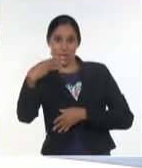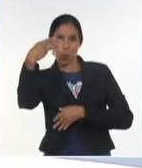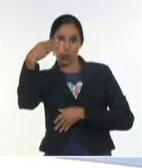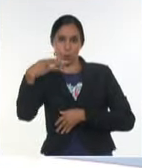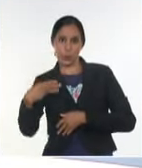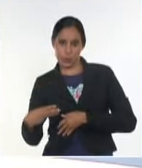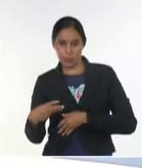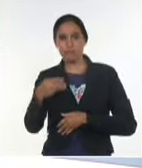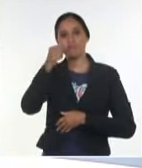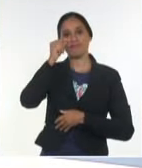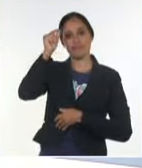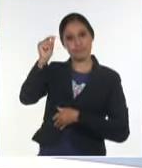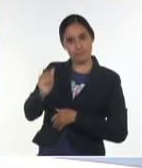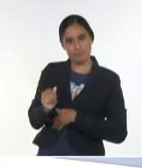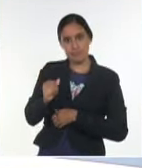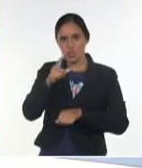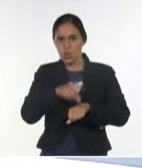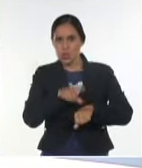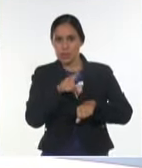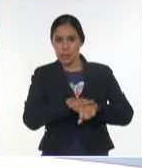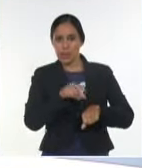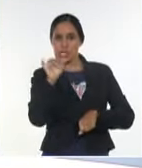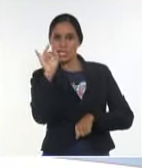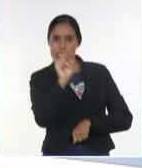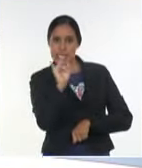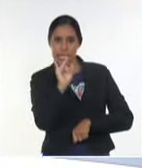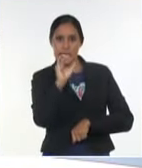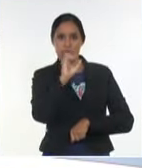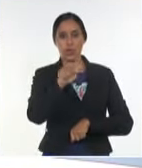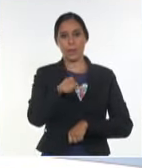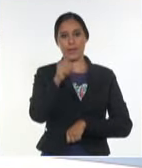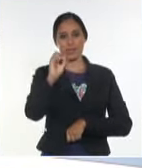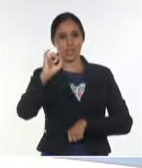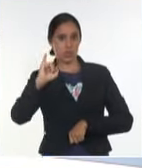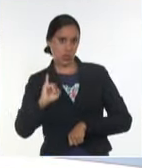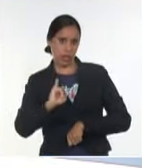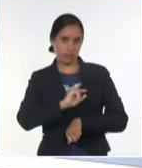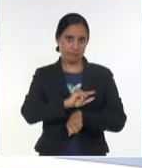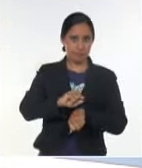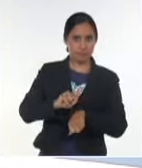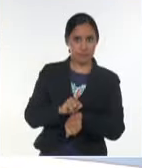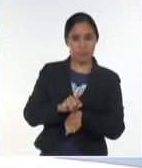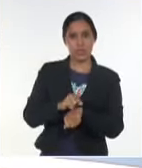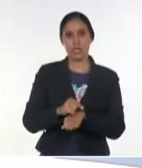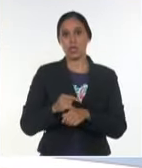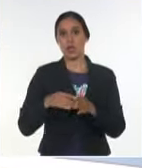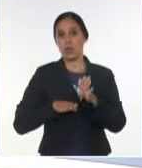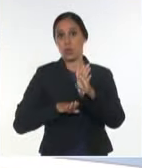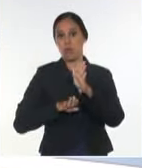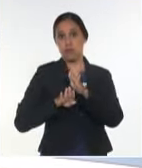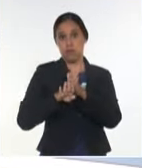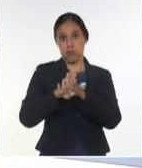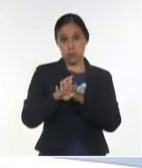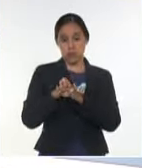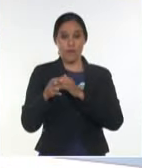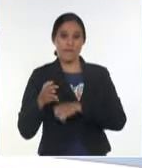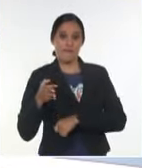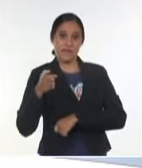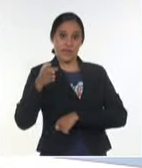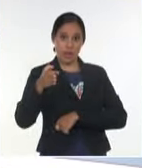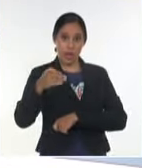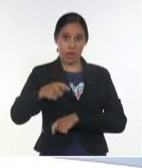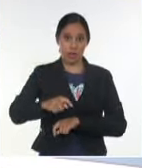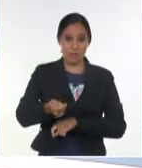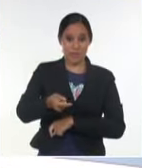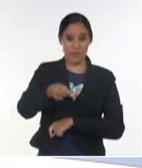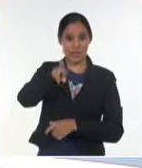individual con un tiempo de 7:06:45, logrando así avanzar a la ronda de cuartos de final prevista este martes. Por su